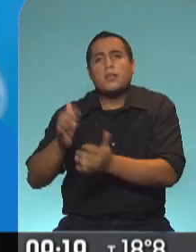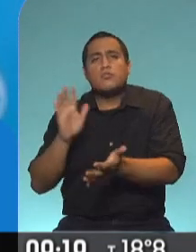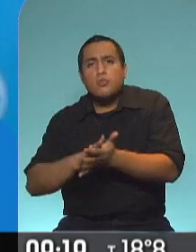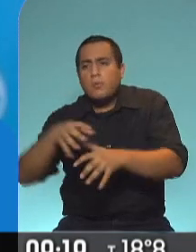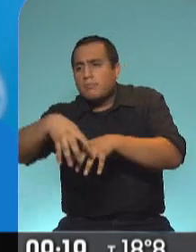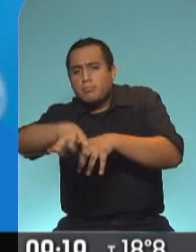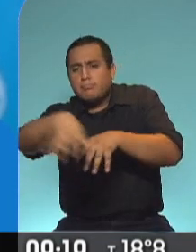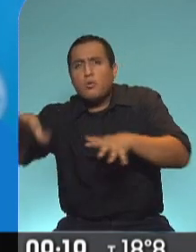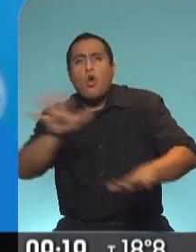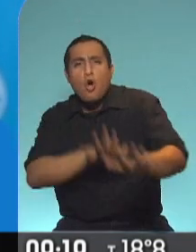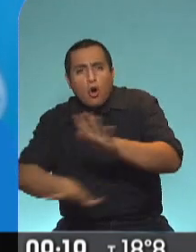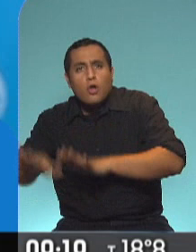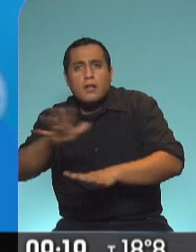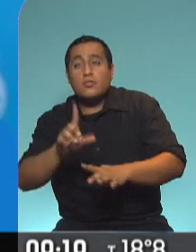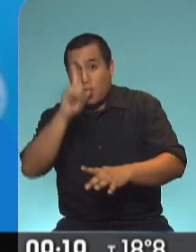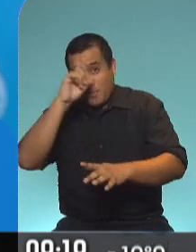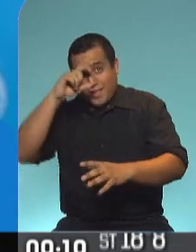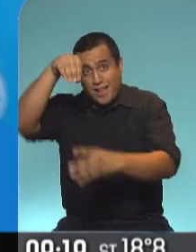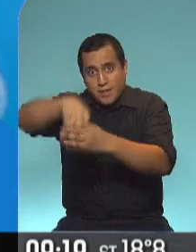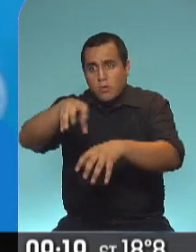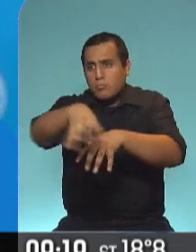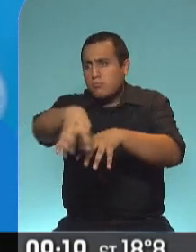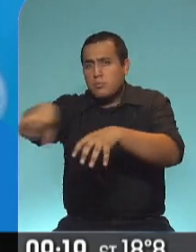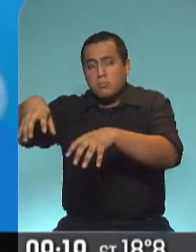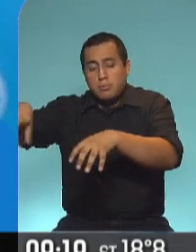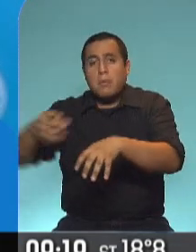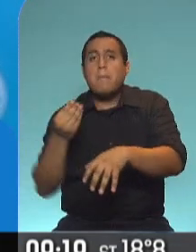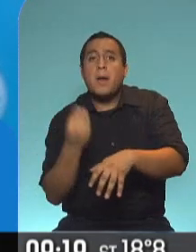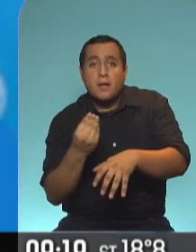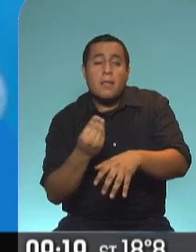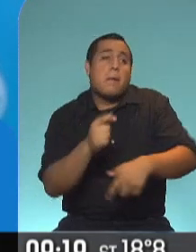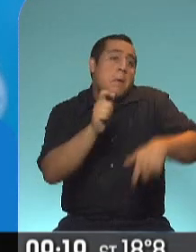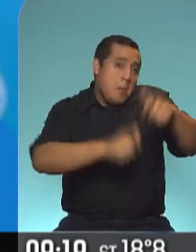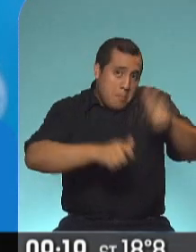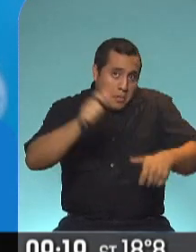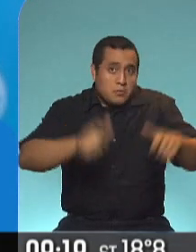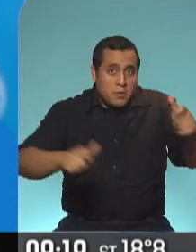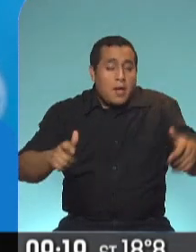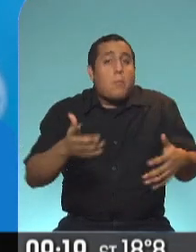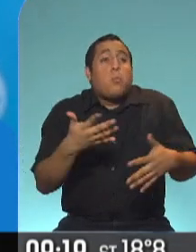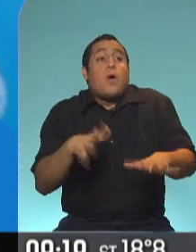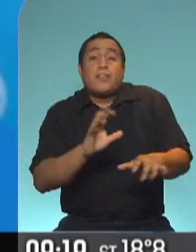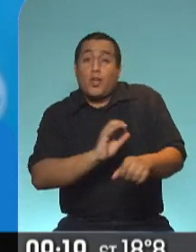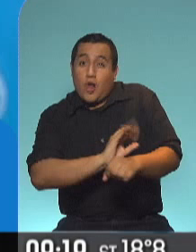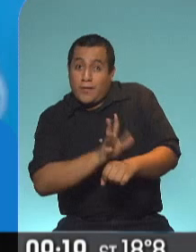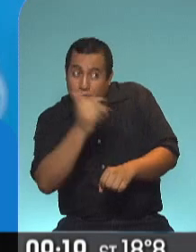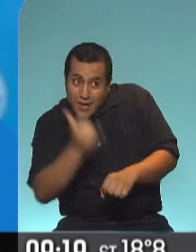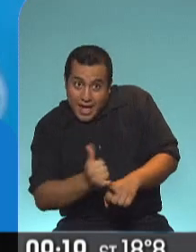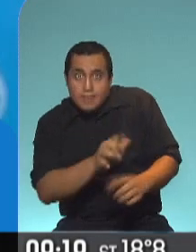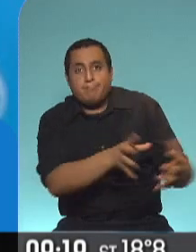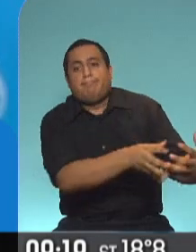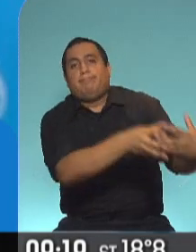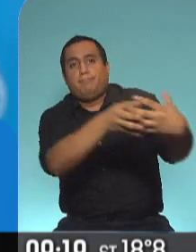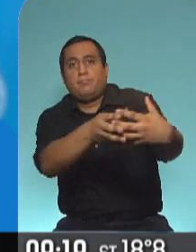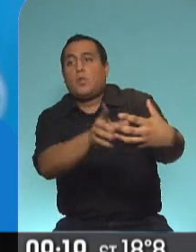que se organizaron en cada uno de los centros de salud para que se asista a las personas que pueden tener coronavirus en un circuito